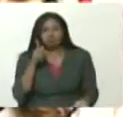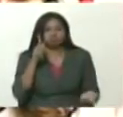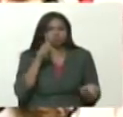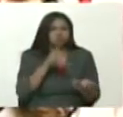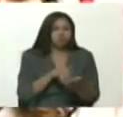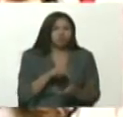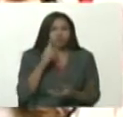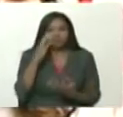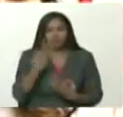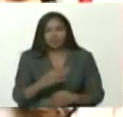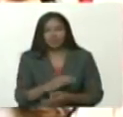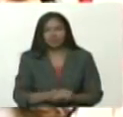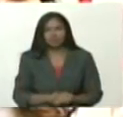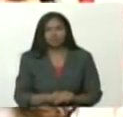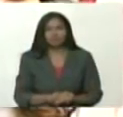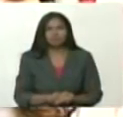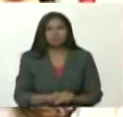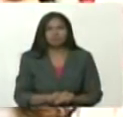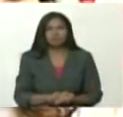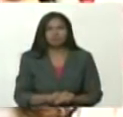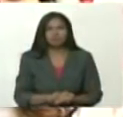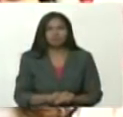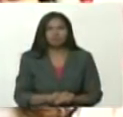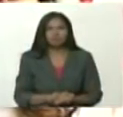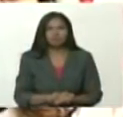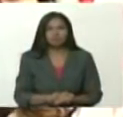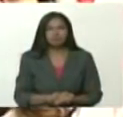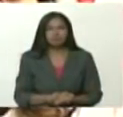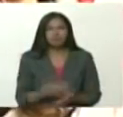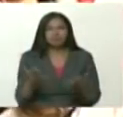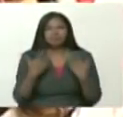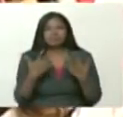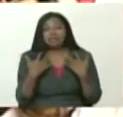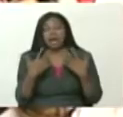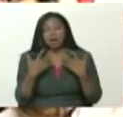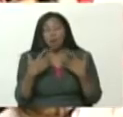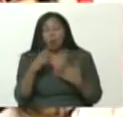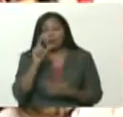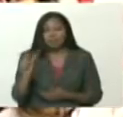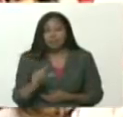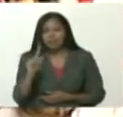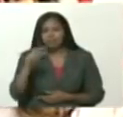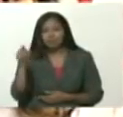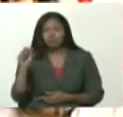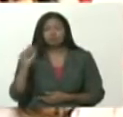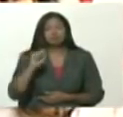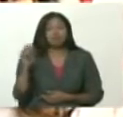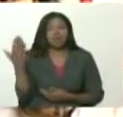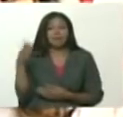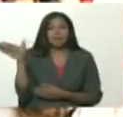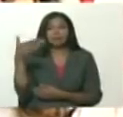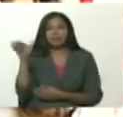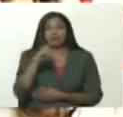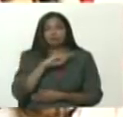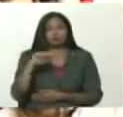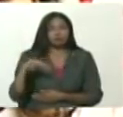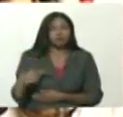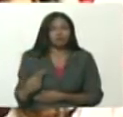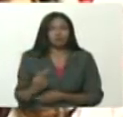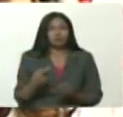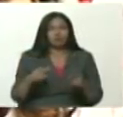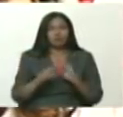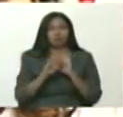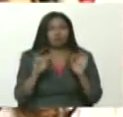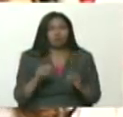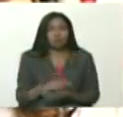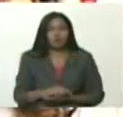señor. Y las ganas... Estaba haciendo calor en Roma. Sí, señor. Y la bandera, la llevamos igualmente,